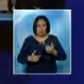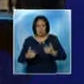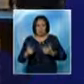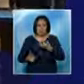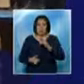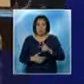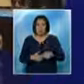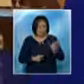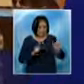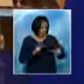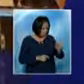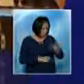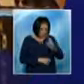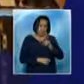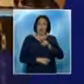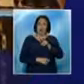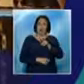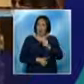de los asistentes.